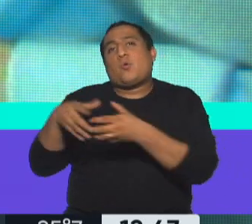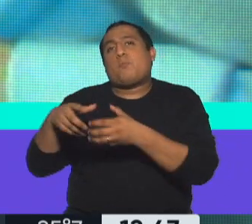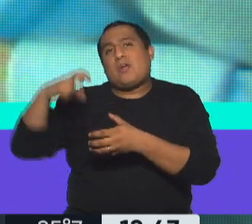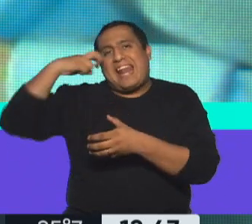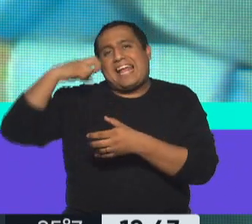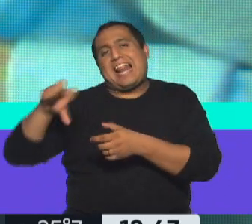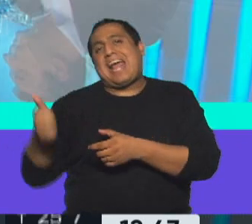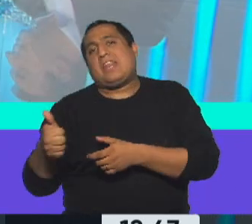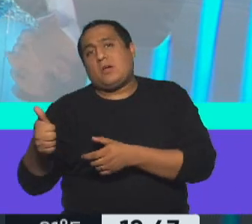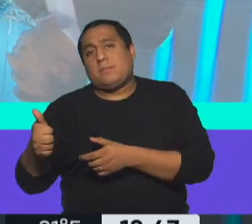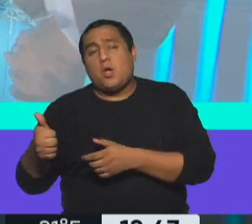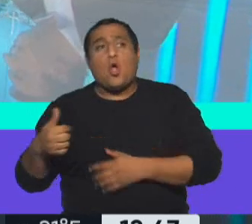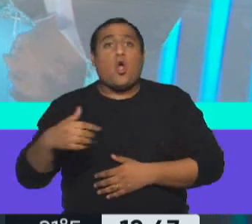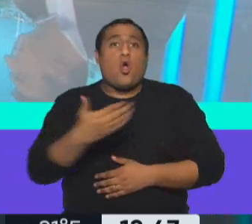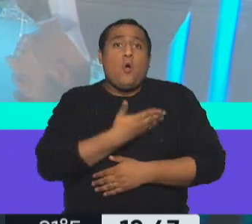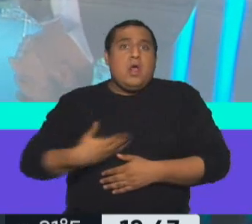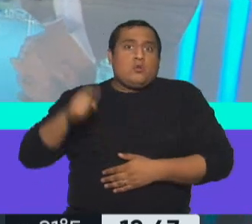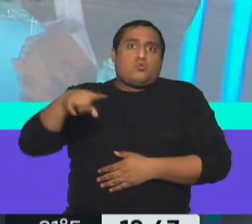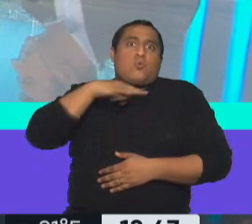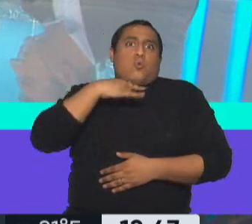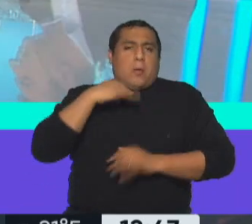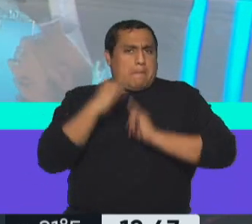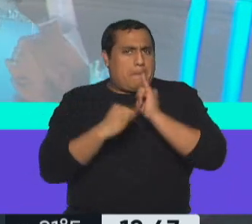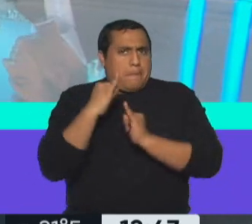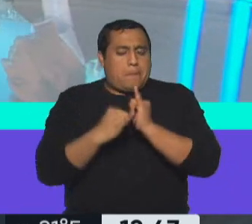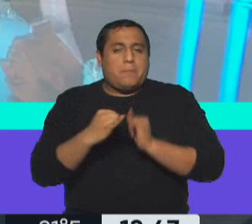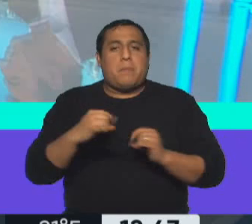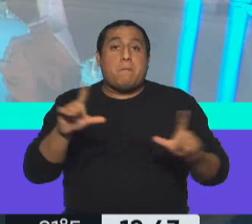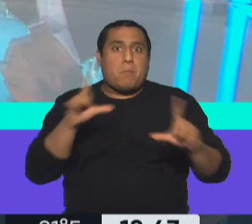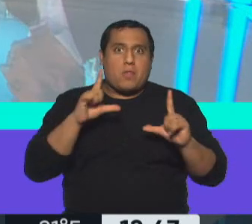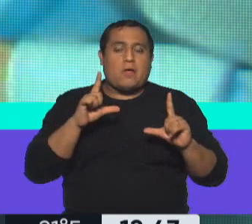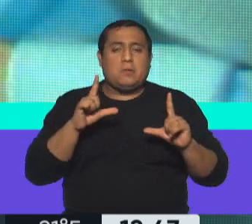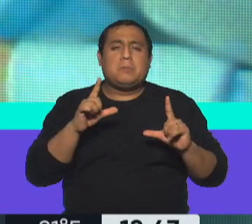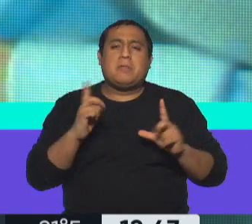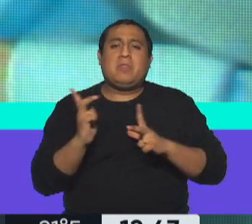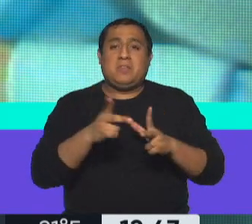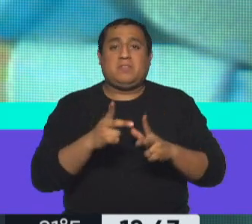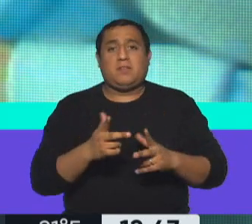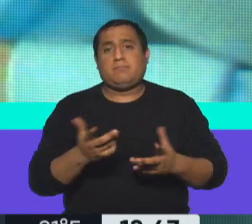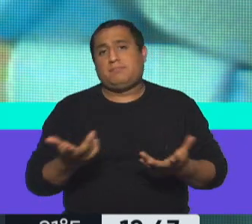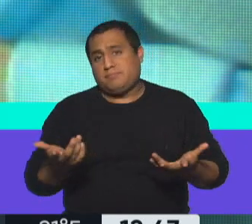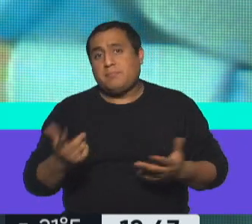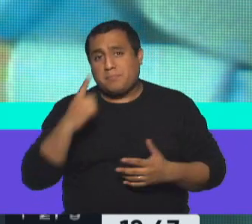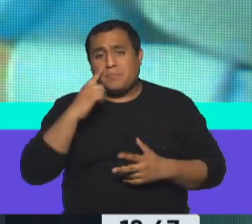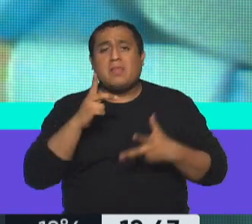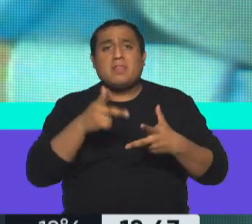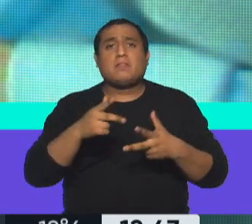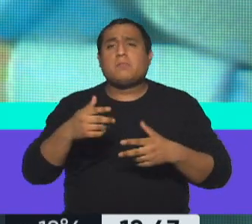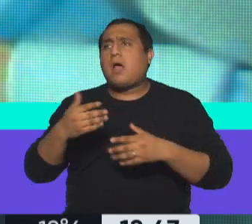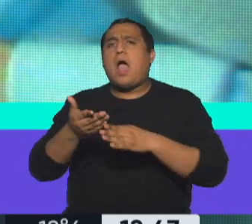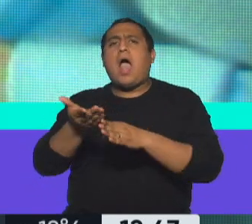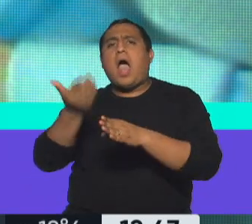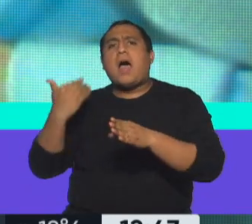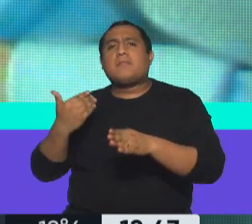estuvo bastante contundente no ejerció del protagonismo que pretende es más dijo algo así como que fue furgón de cola durante el gobierno